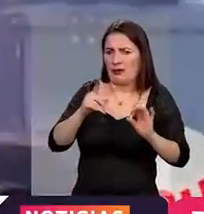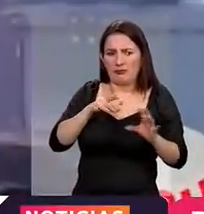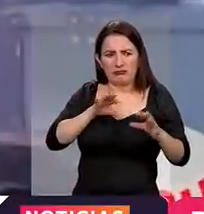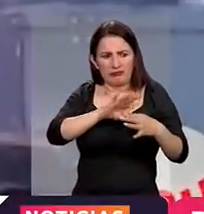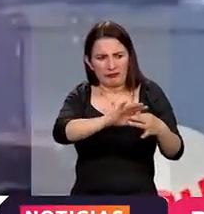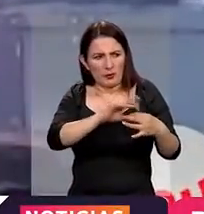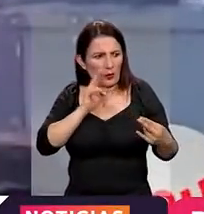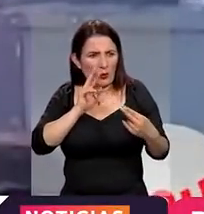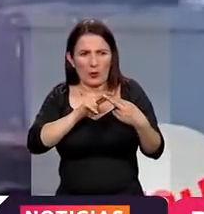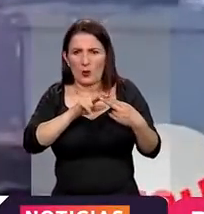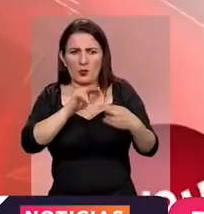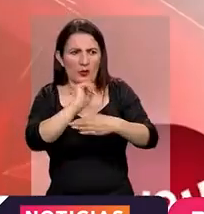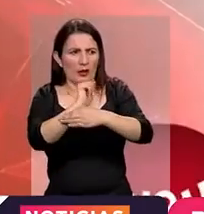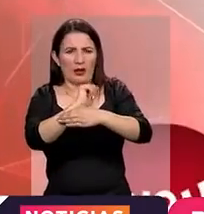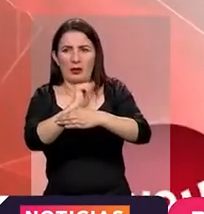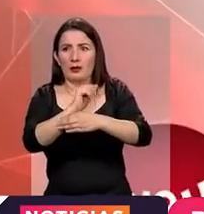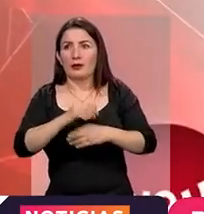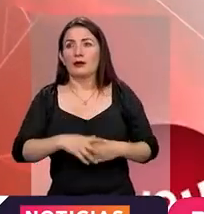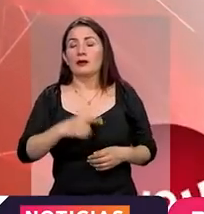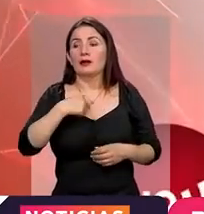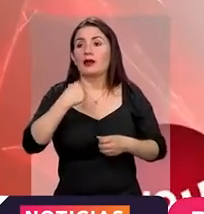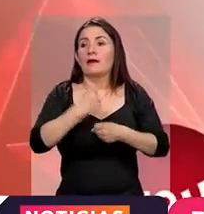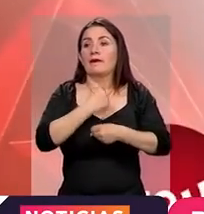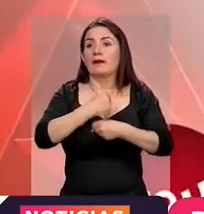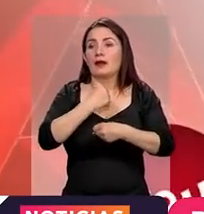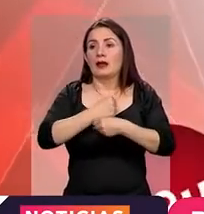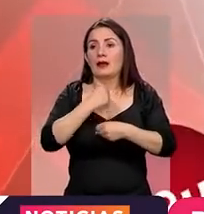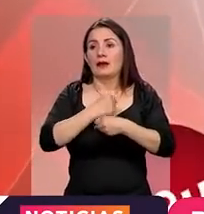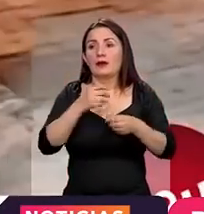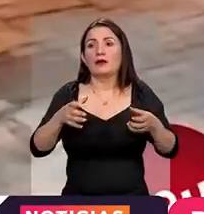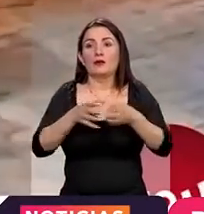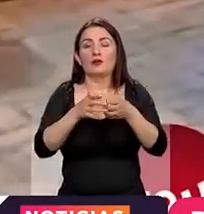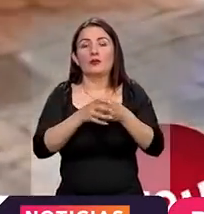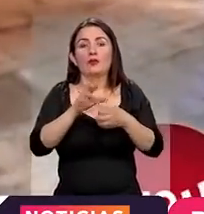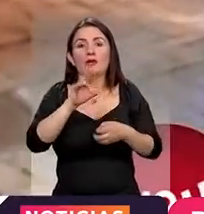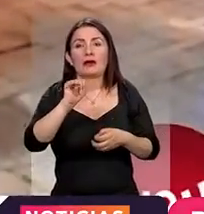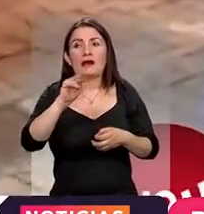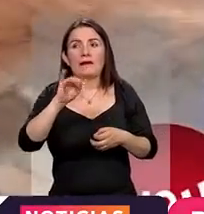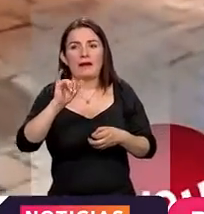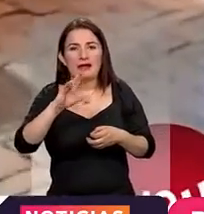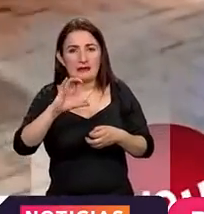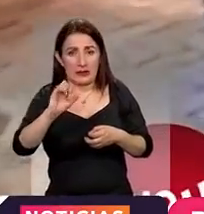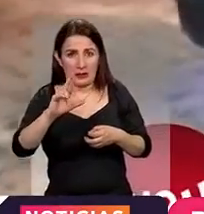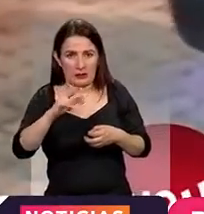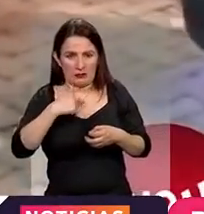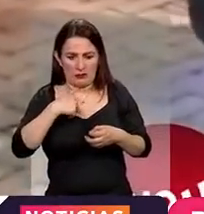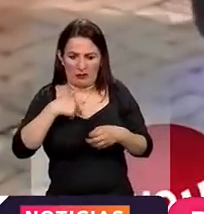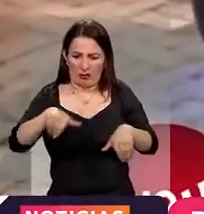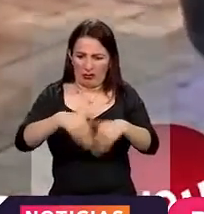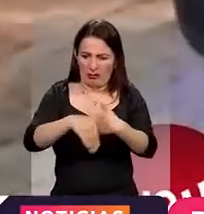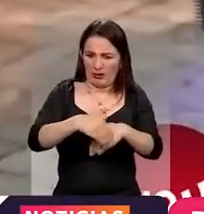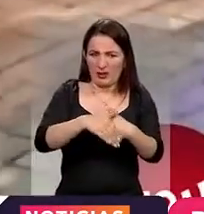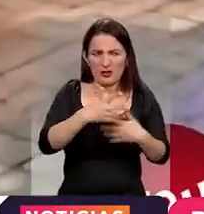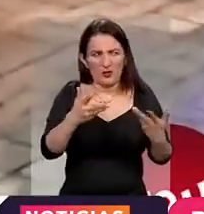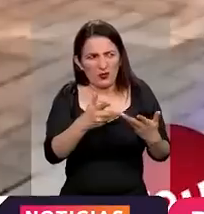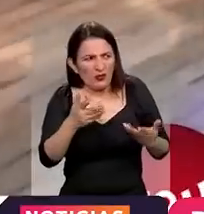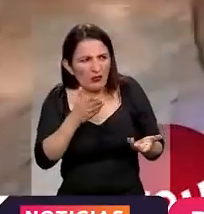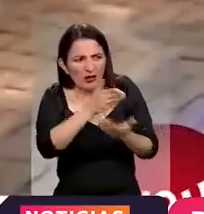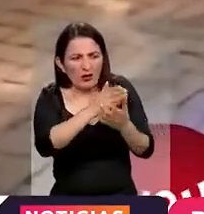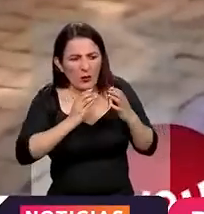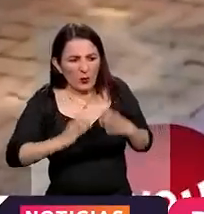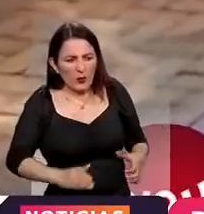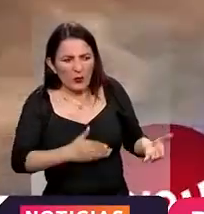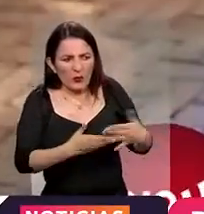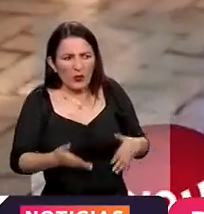conductor involucrado en el caso. Trabajo en la empresa Grupo Renacer. El hombre tampoco contaba con la dirección donde debía recoger el supuesto